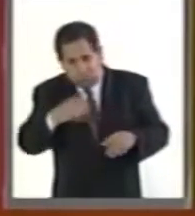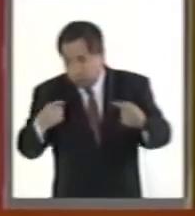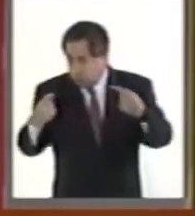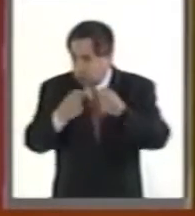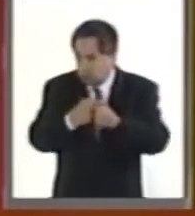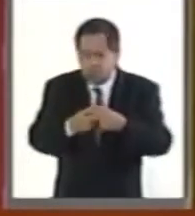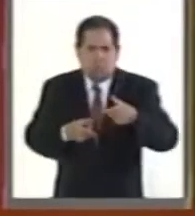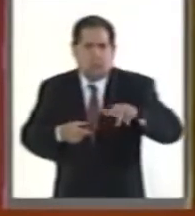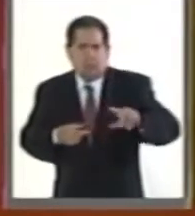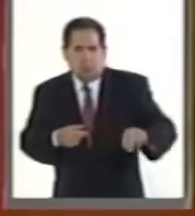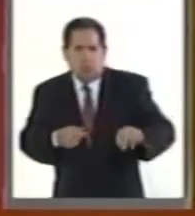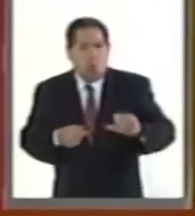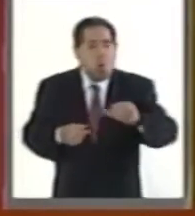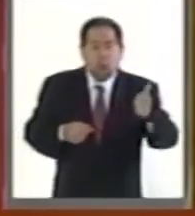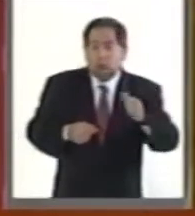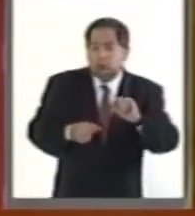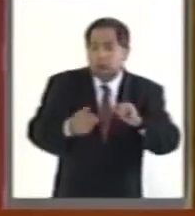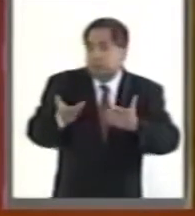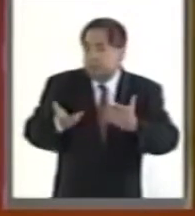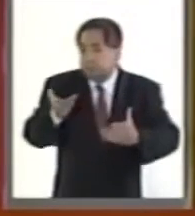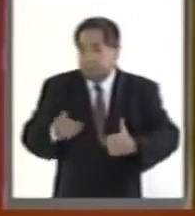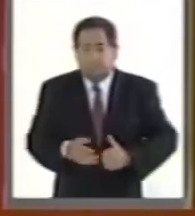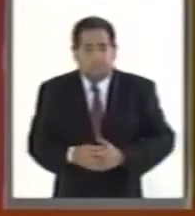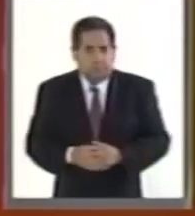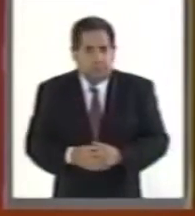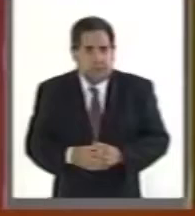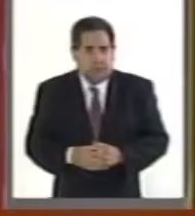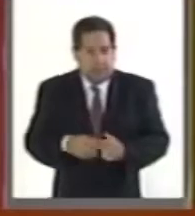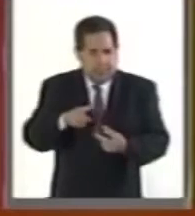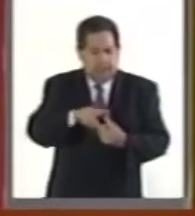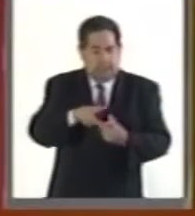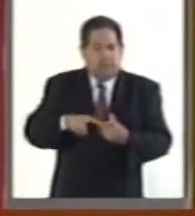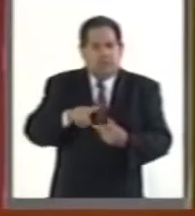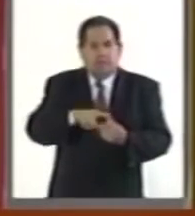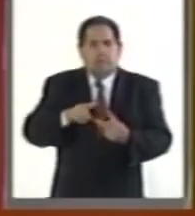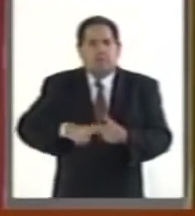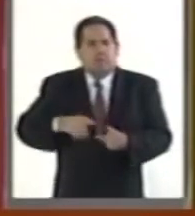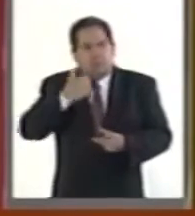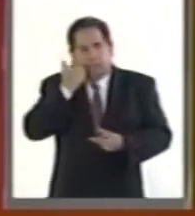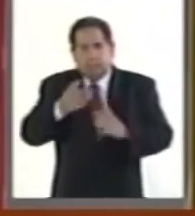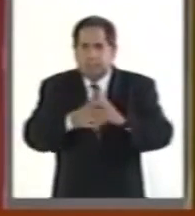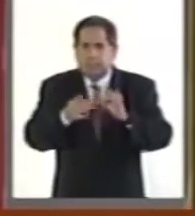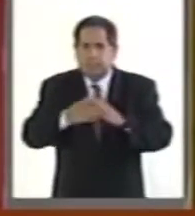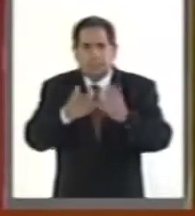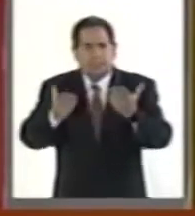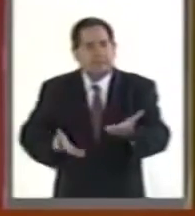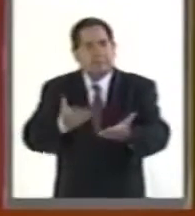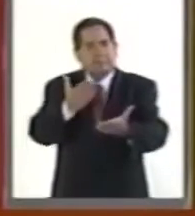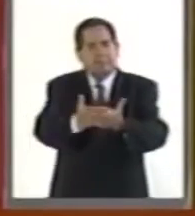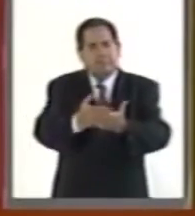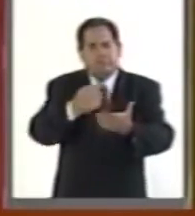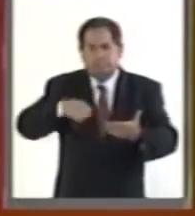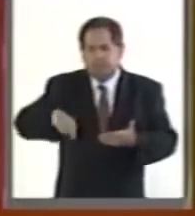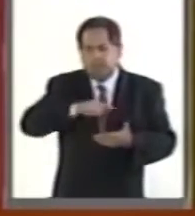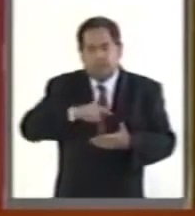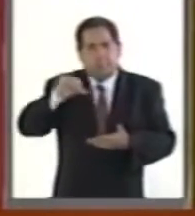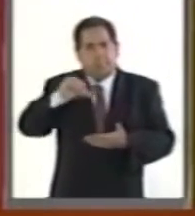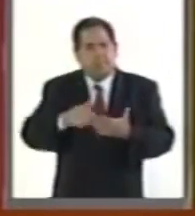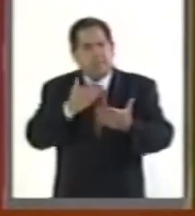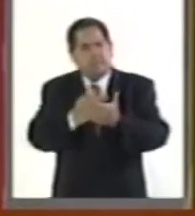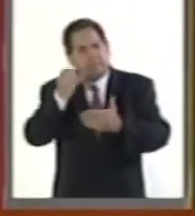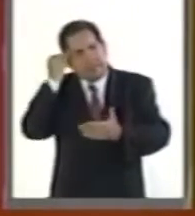democracia. Bien, estos dos son los aspectos que motivan el que presentemos hoy